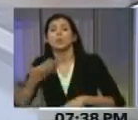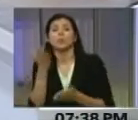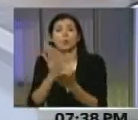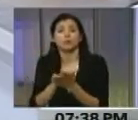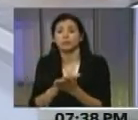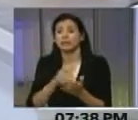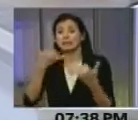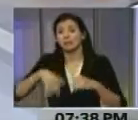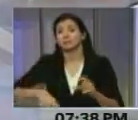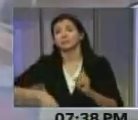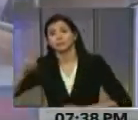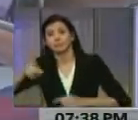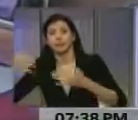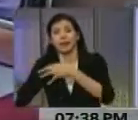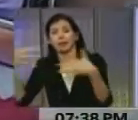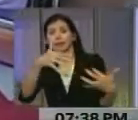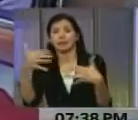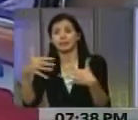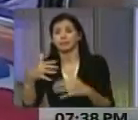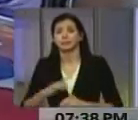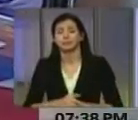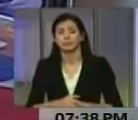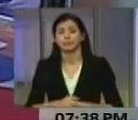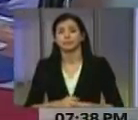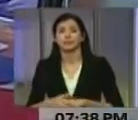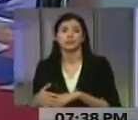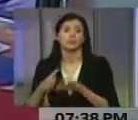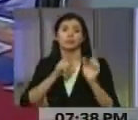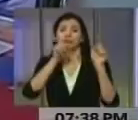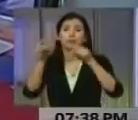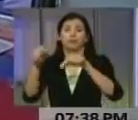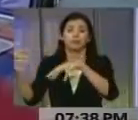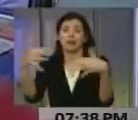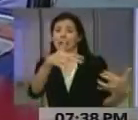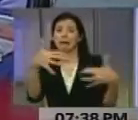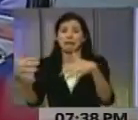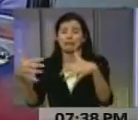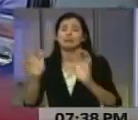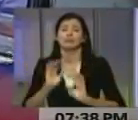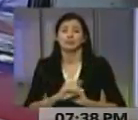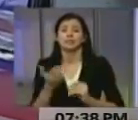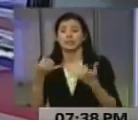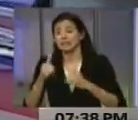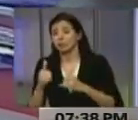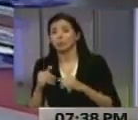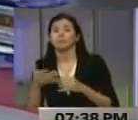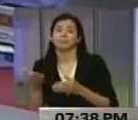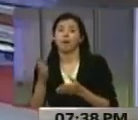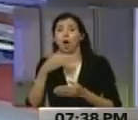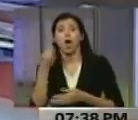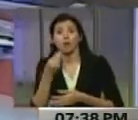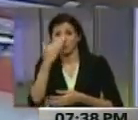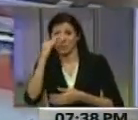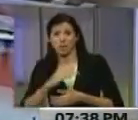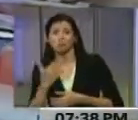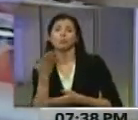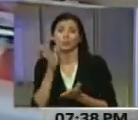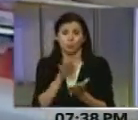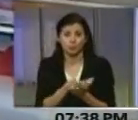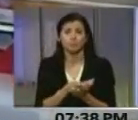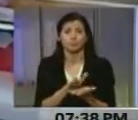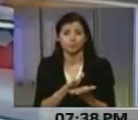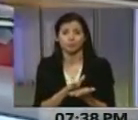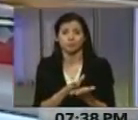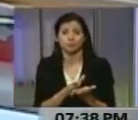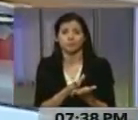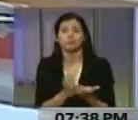les tocaba todavía la edad al campo de batalla, a los ejércitos libertadores. Y de allí se dio una simbiosis